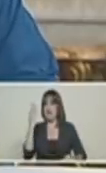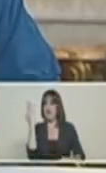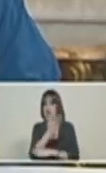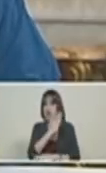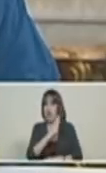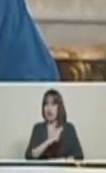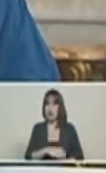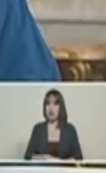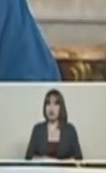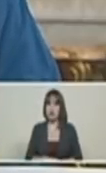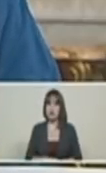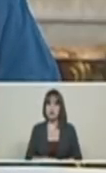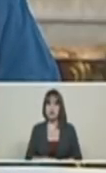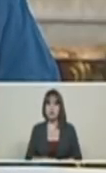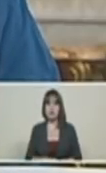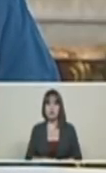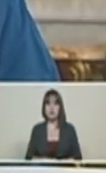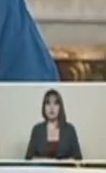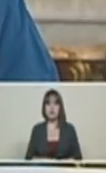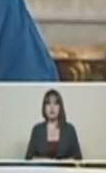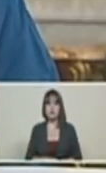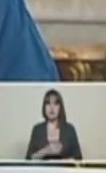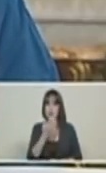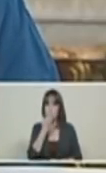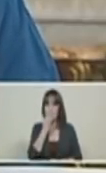por allá, por